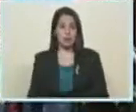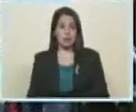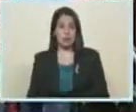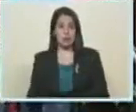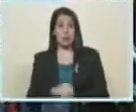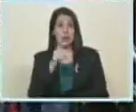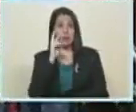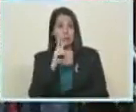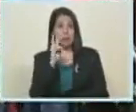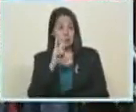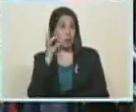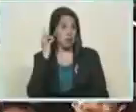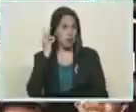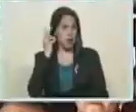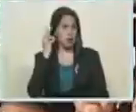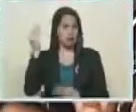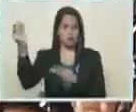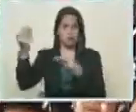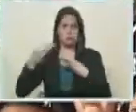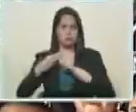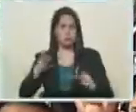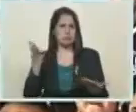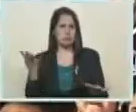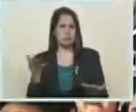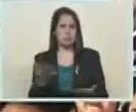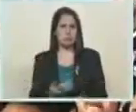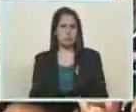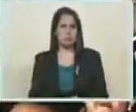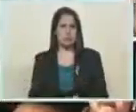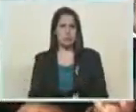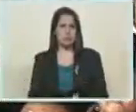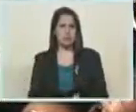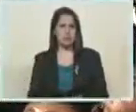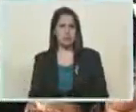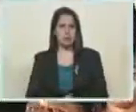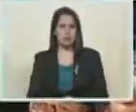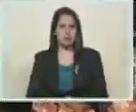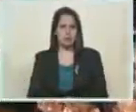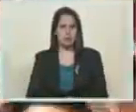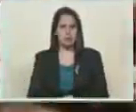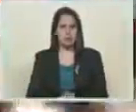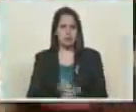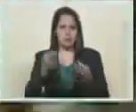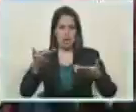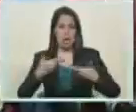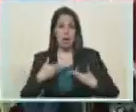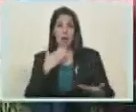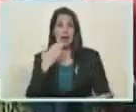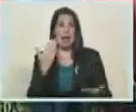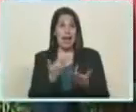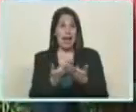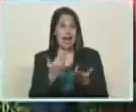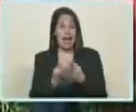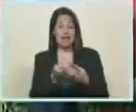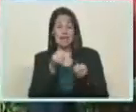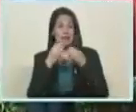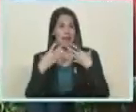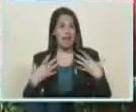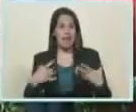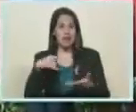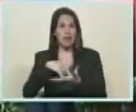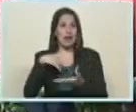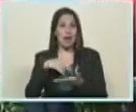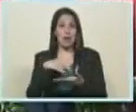Mira, me manda esta mujer allá. Mujer, me manda este regalo, ¿vale? Gracias, miren lo que me están regalando de